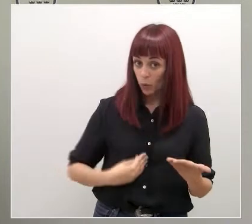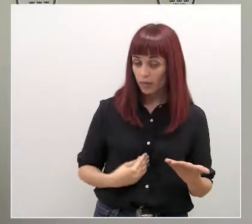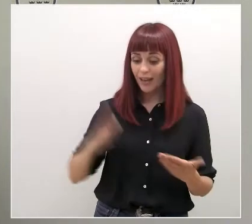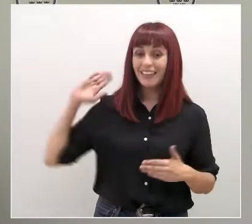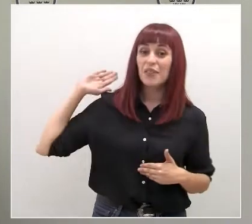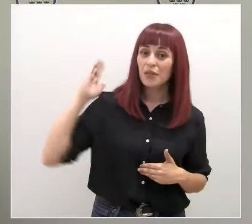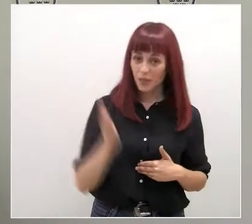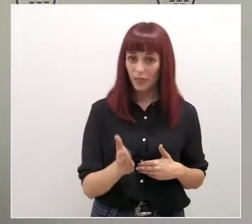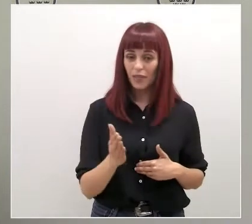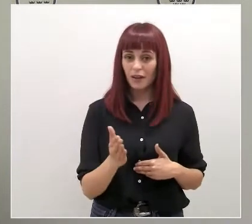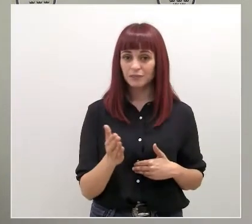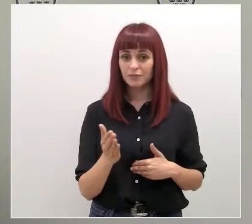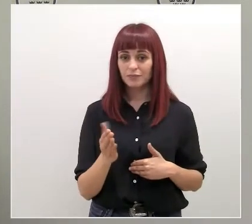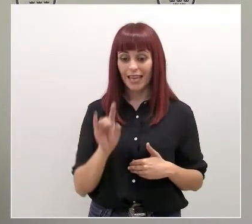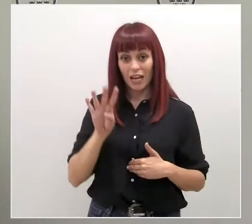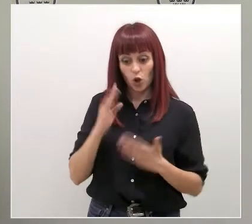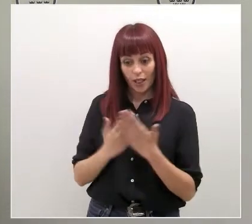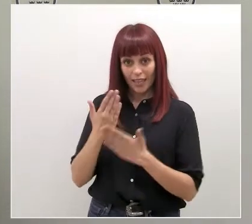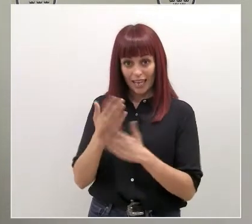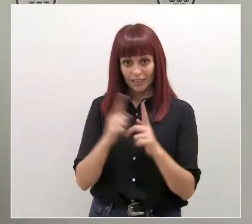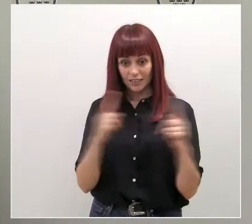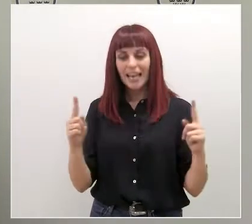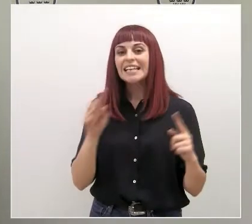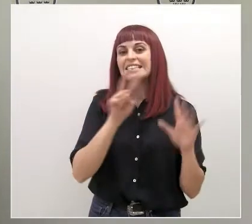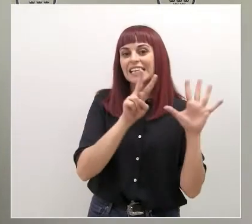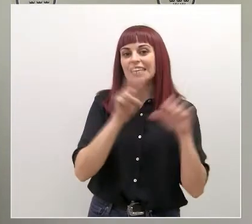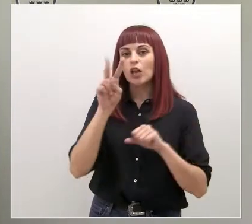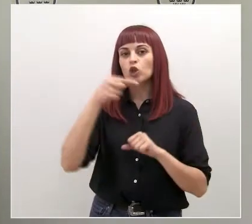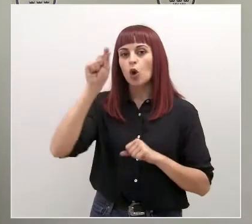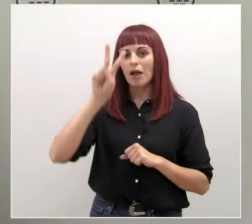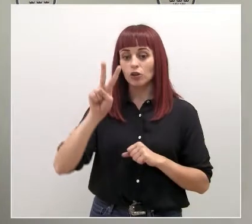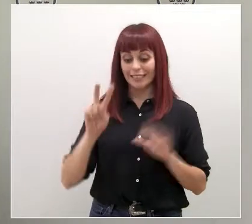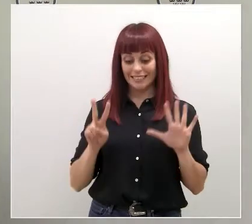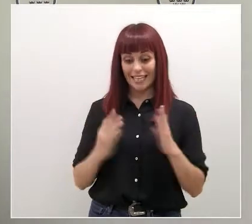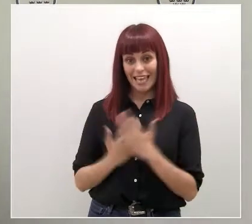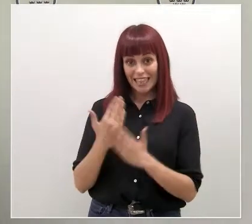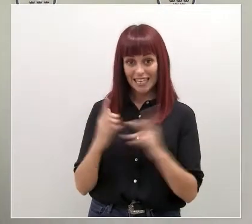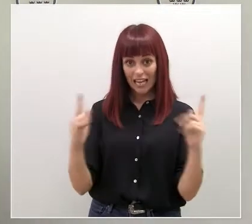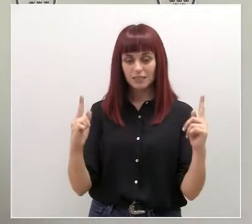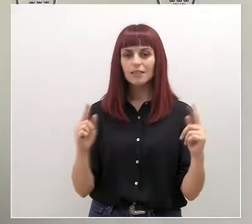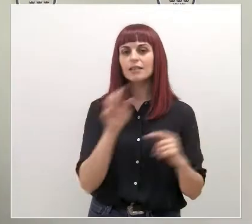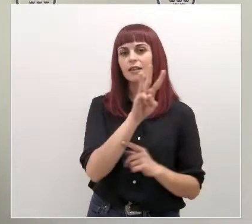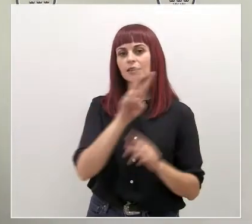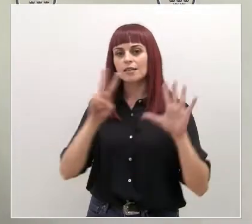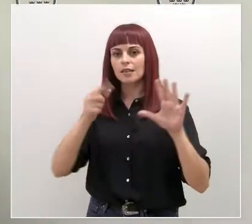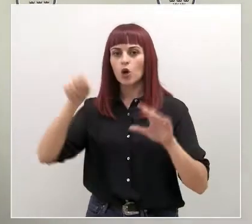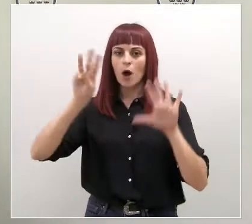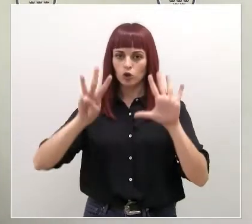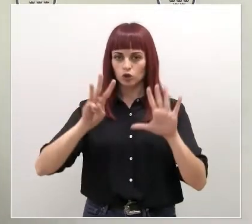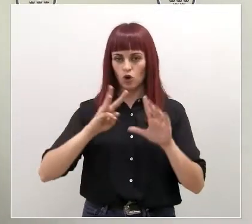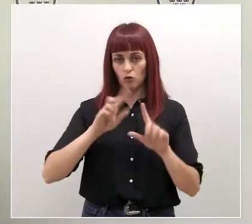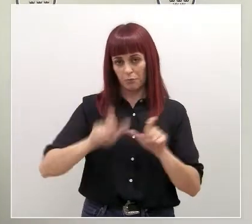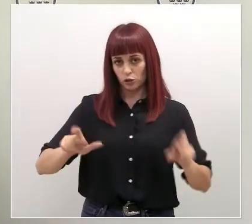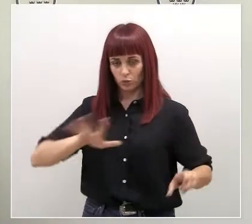tasa de incidencia a 14 días de 72,2 y la de 7 días de 37,8 casos, muy